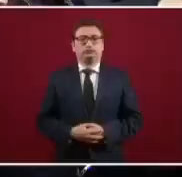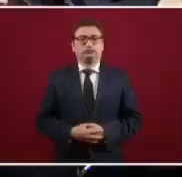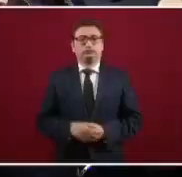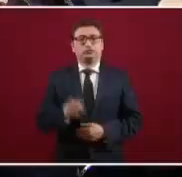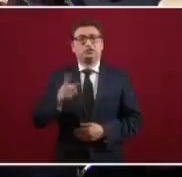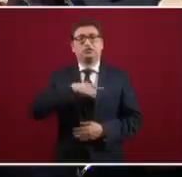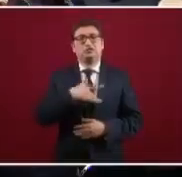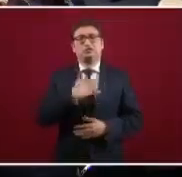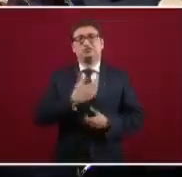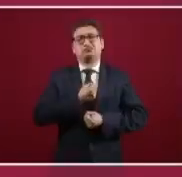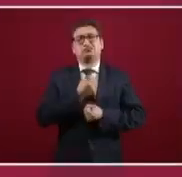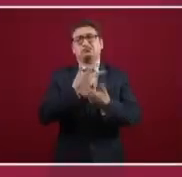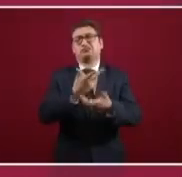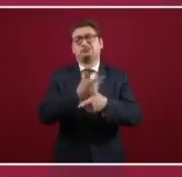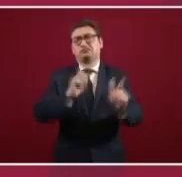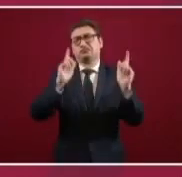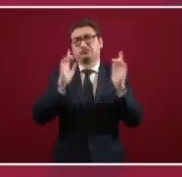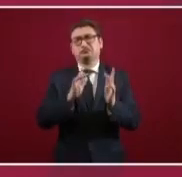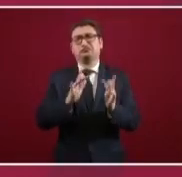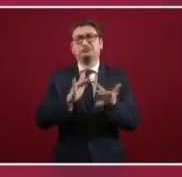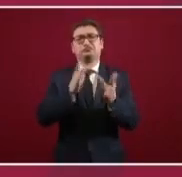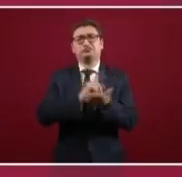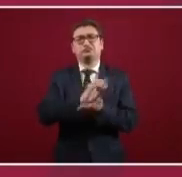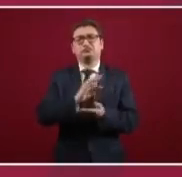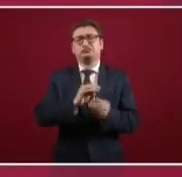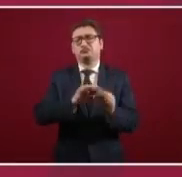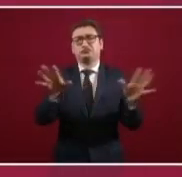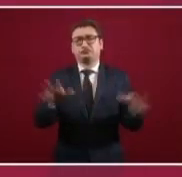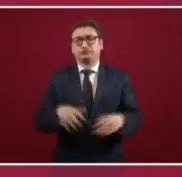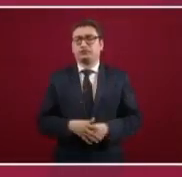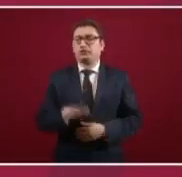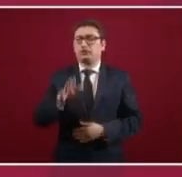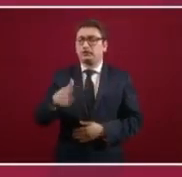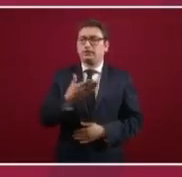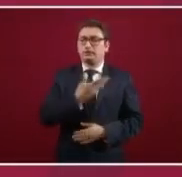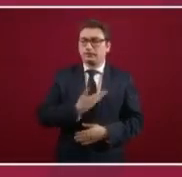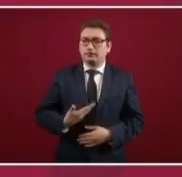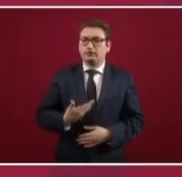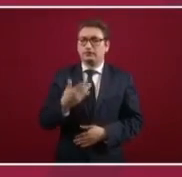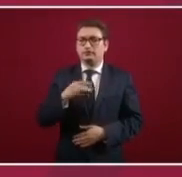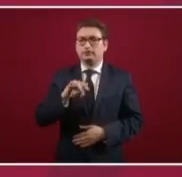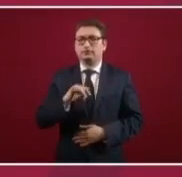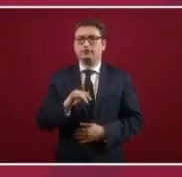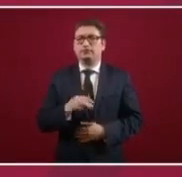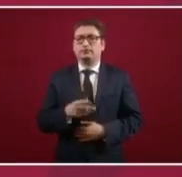los bonnie con libertad presidente pero